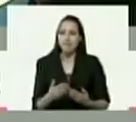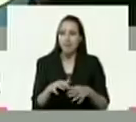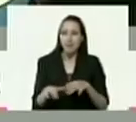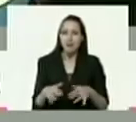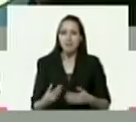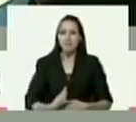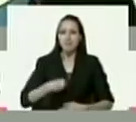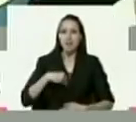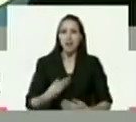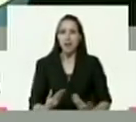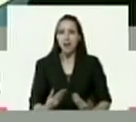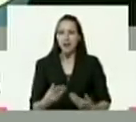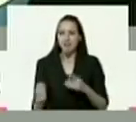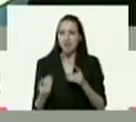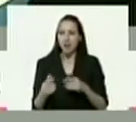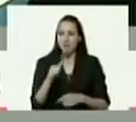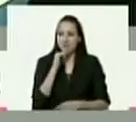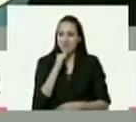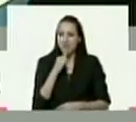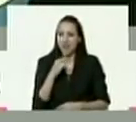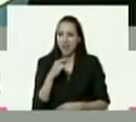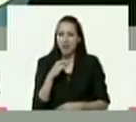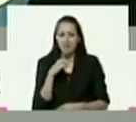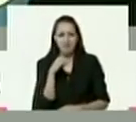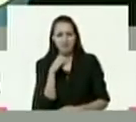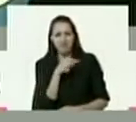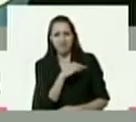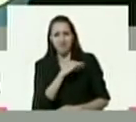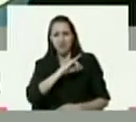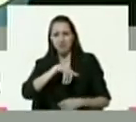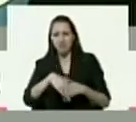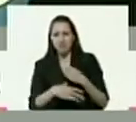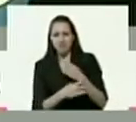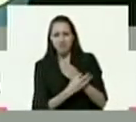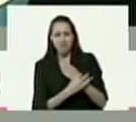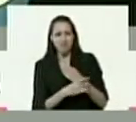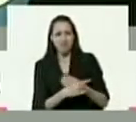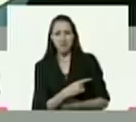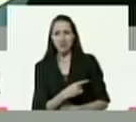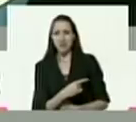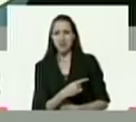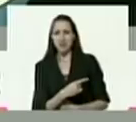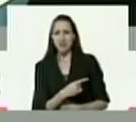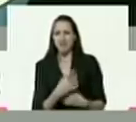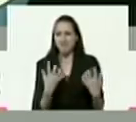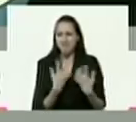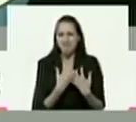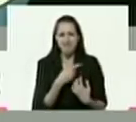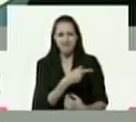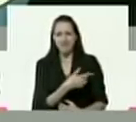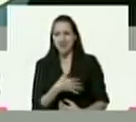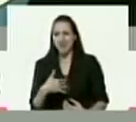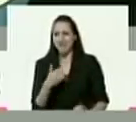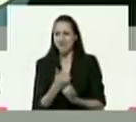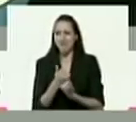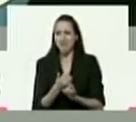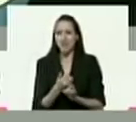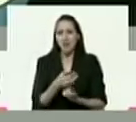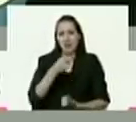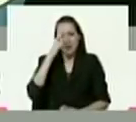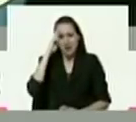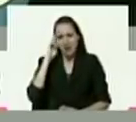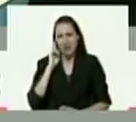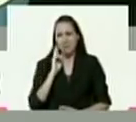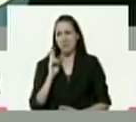sea, ¿tienes diálogo con quién? ¿Con un desertor sin tropa en una guerra? Por Dios. Hay que respetar al